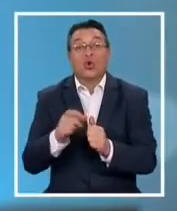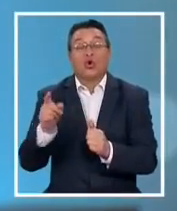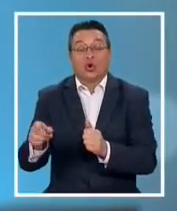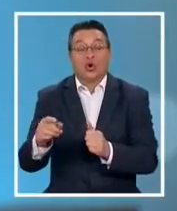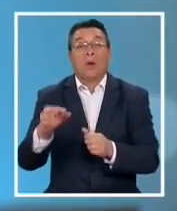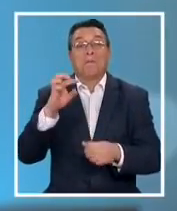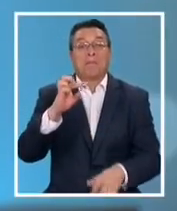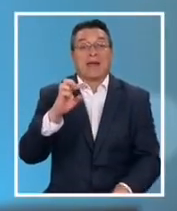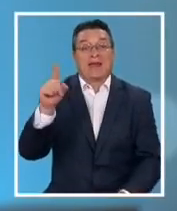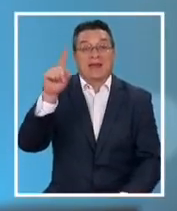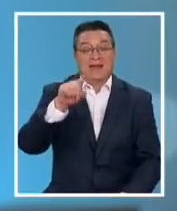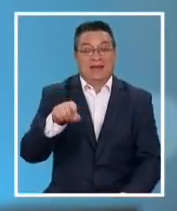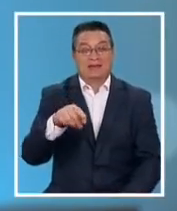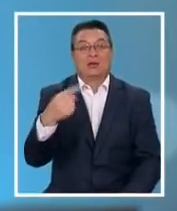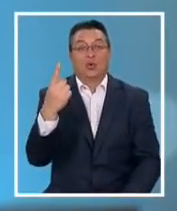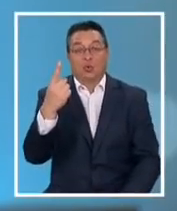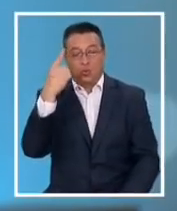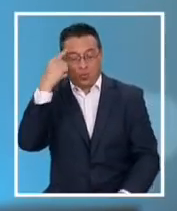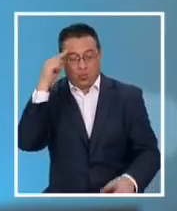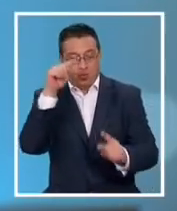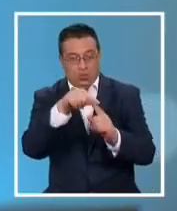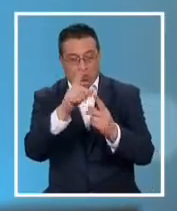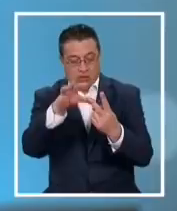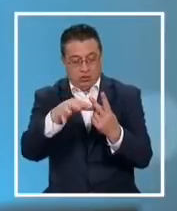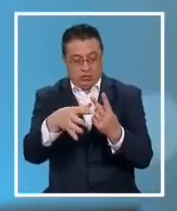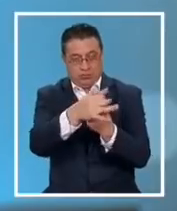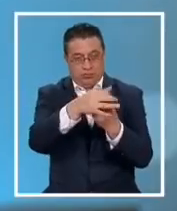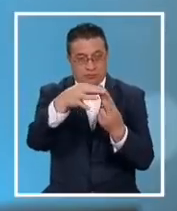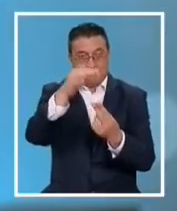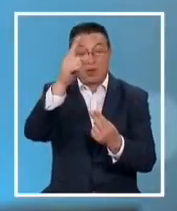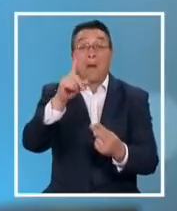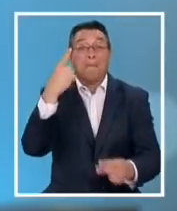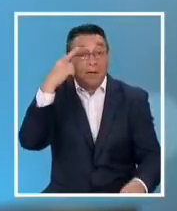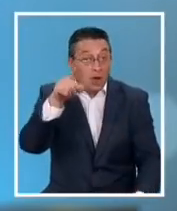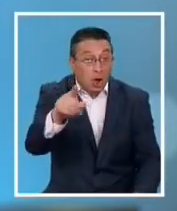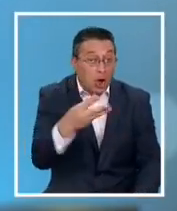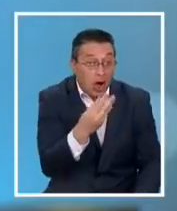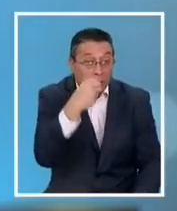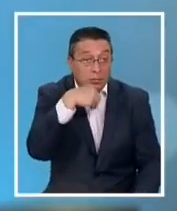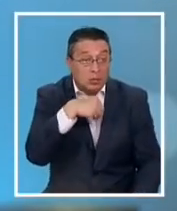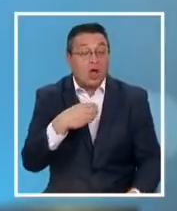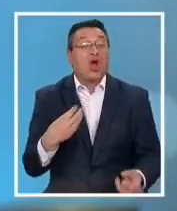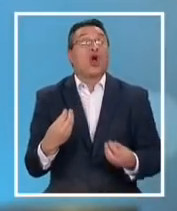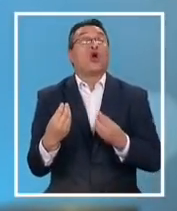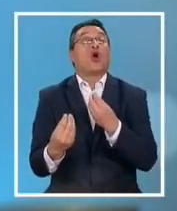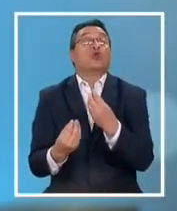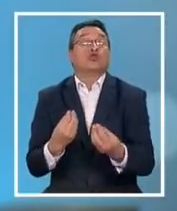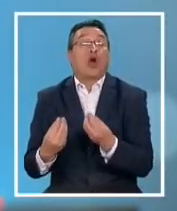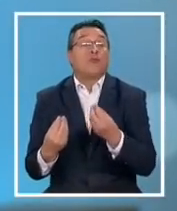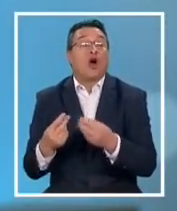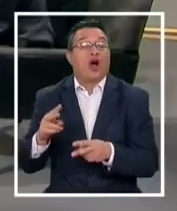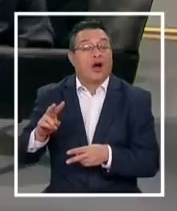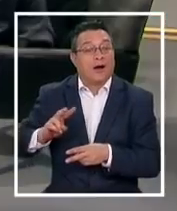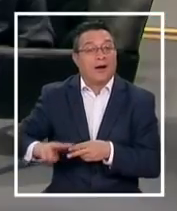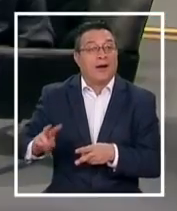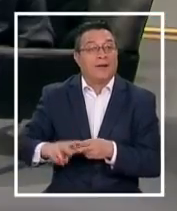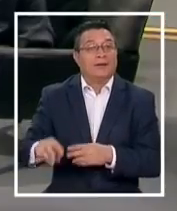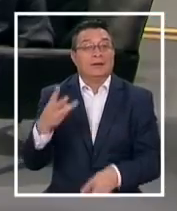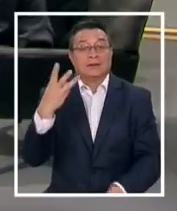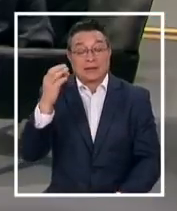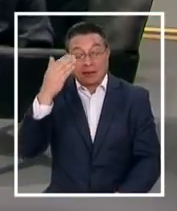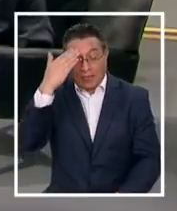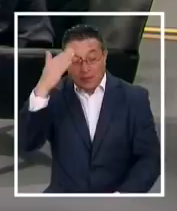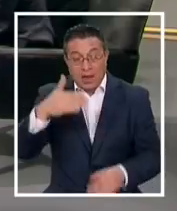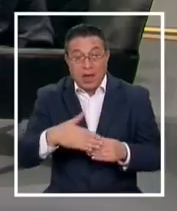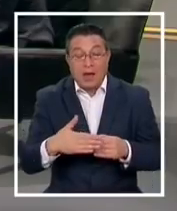el Partido Socialista detrás de una sola candidatura. Lo que no dicen es cómo van a resolver en los 30 días